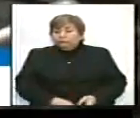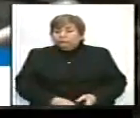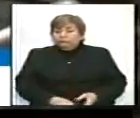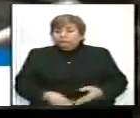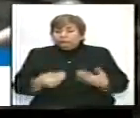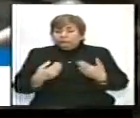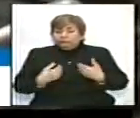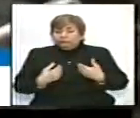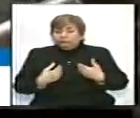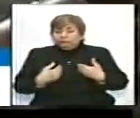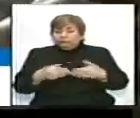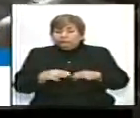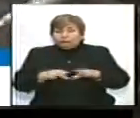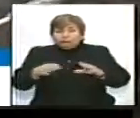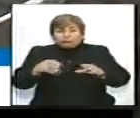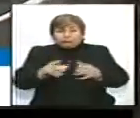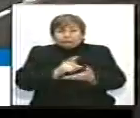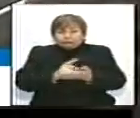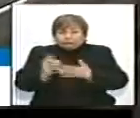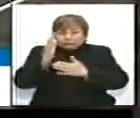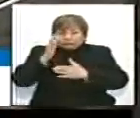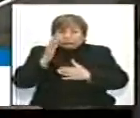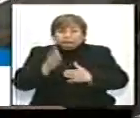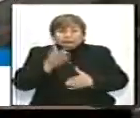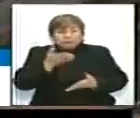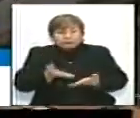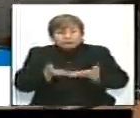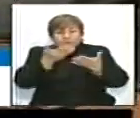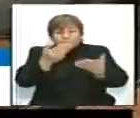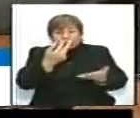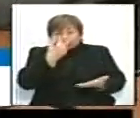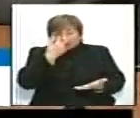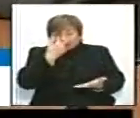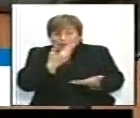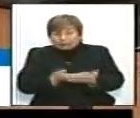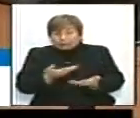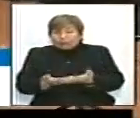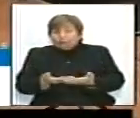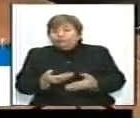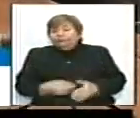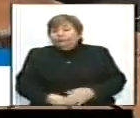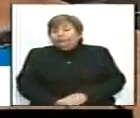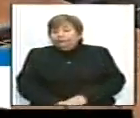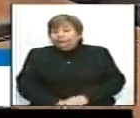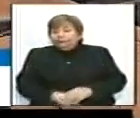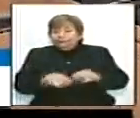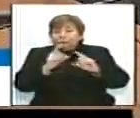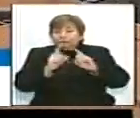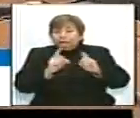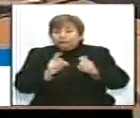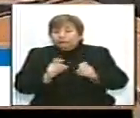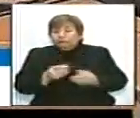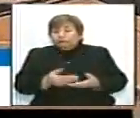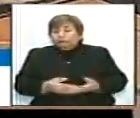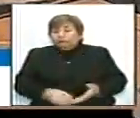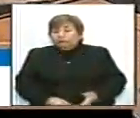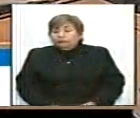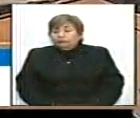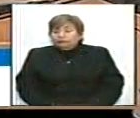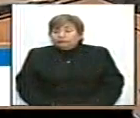teniendo en la mesa, en la semana de representación, seguramente también usted ha recogido algunas interrogantes de la ciudadanía.